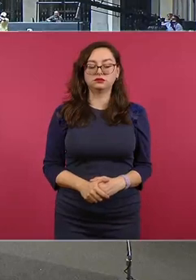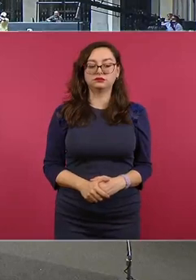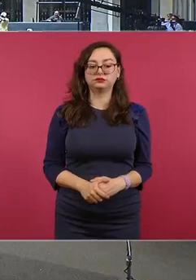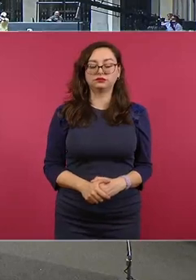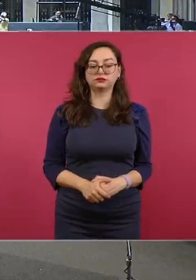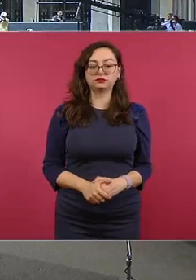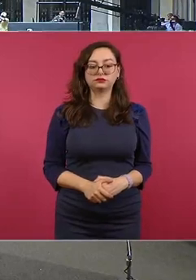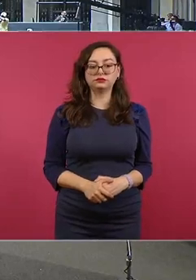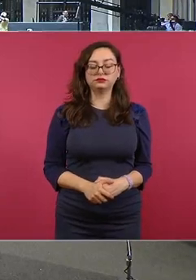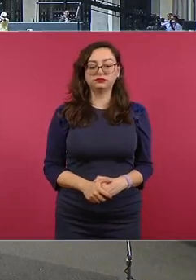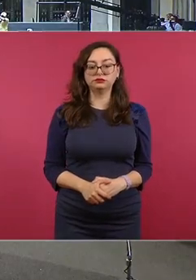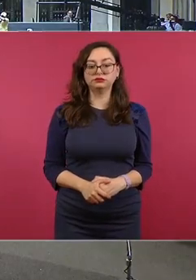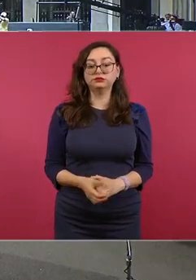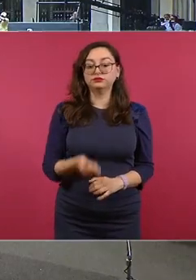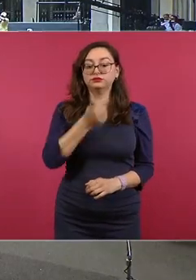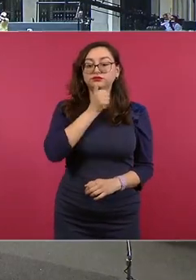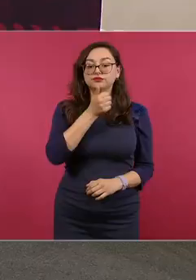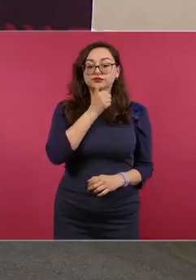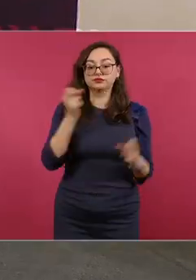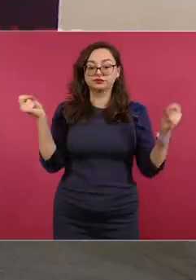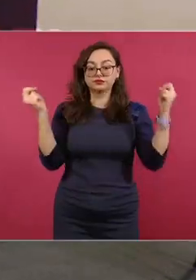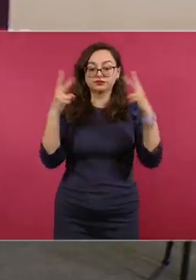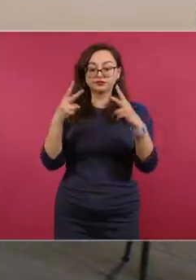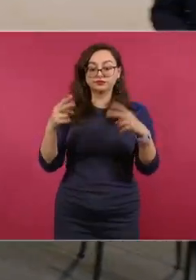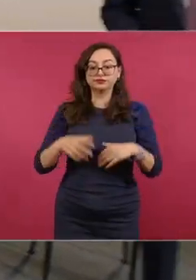Todavía no tenemos información. Nos vemos ya.